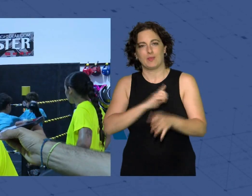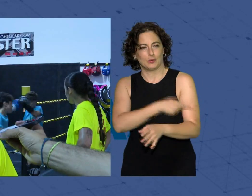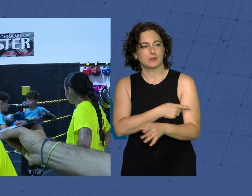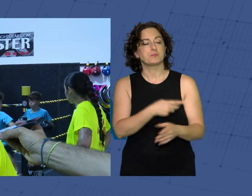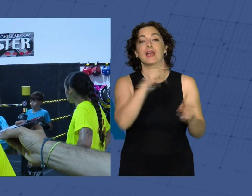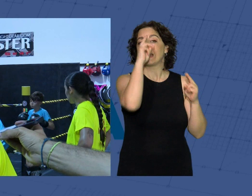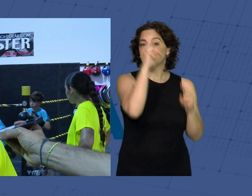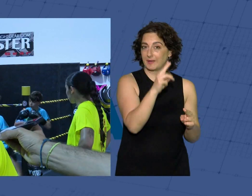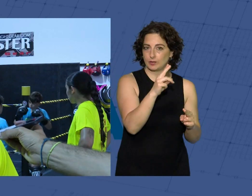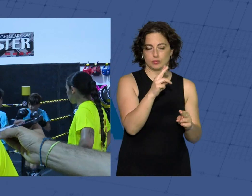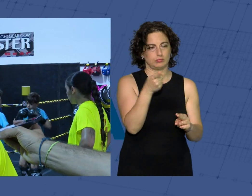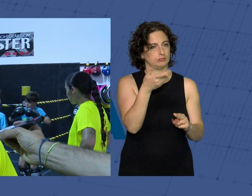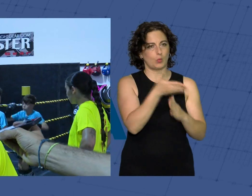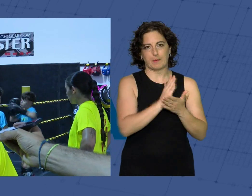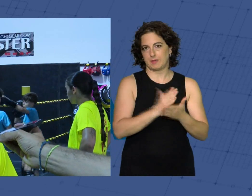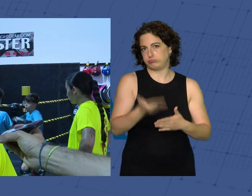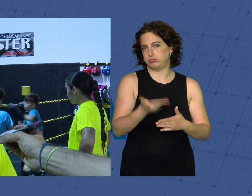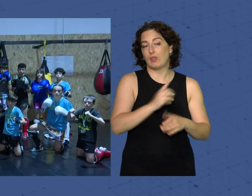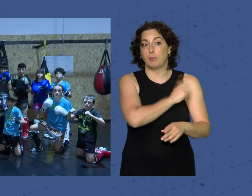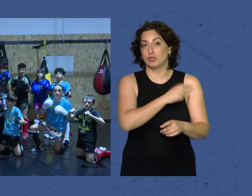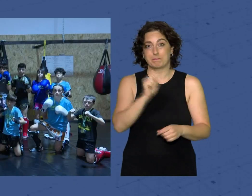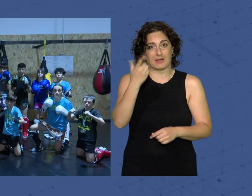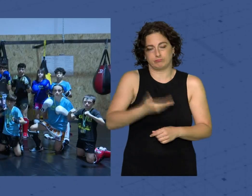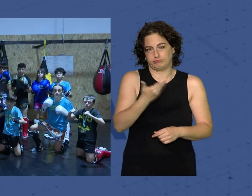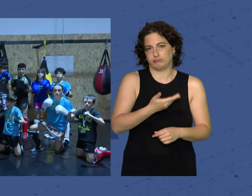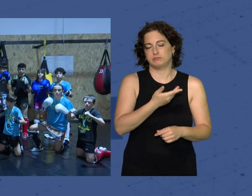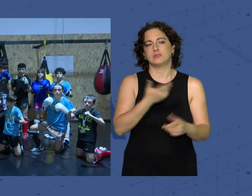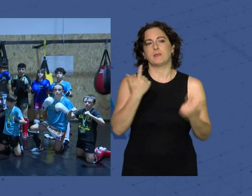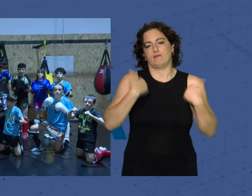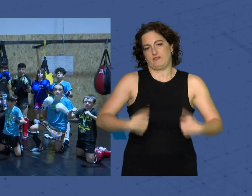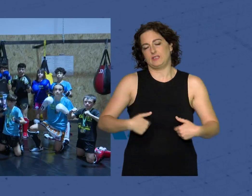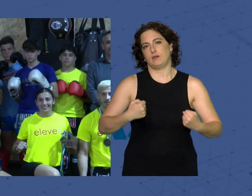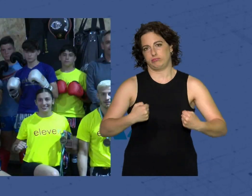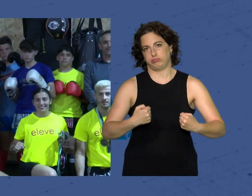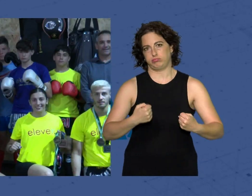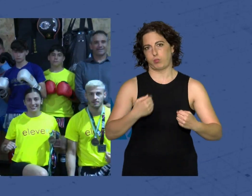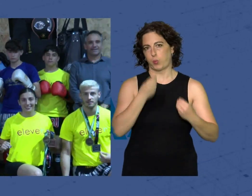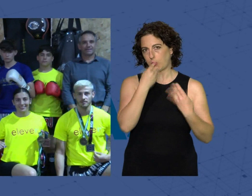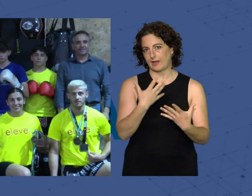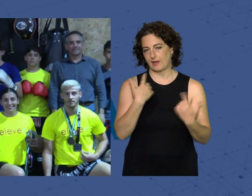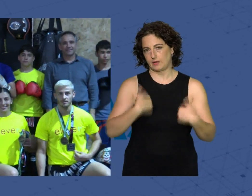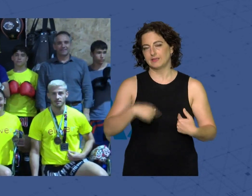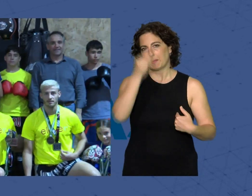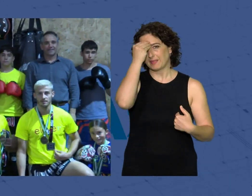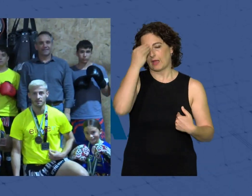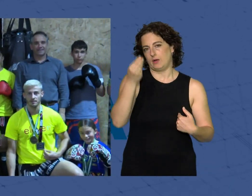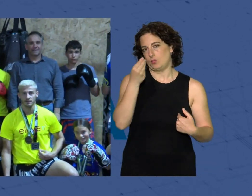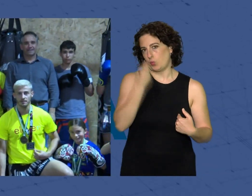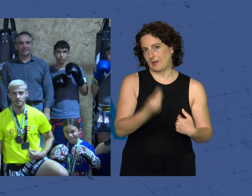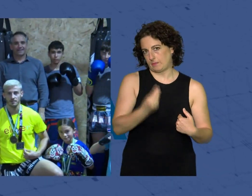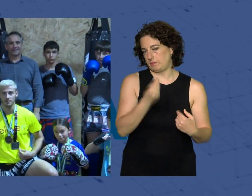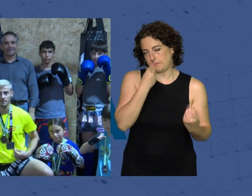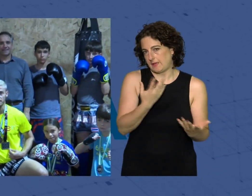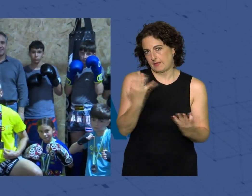respeto es uno de deportes con más respeto que conozco mucha forma física muchas sobre todo están bien mentalmente. Así de orgullosos